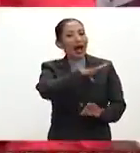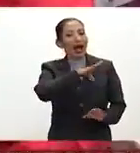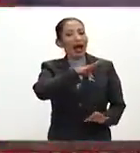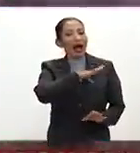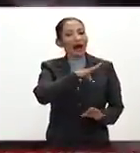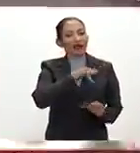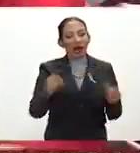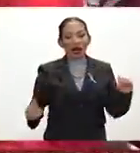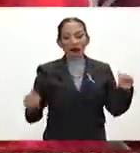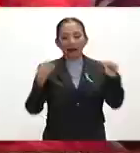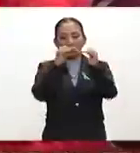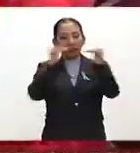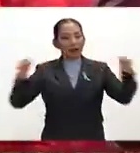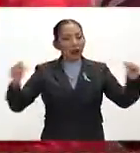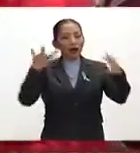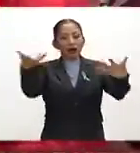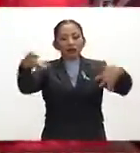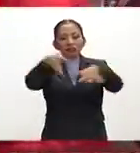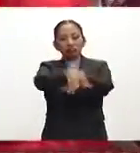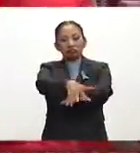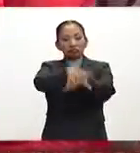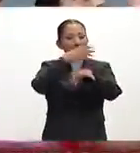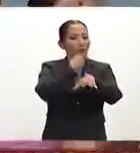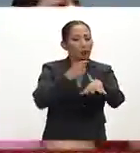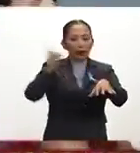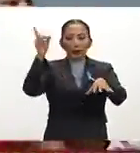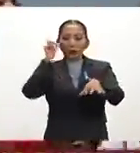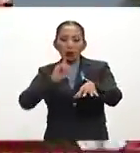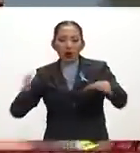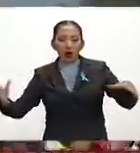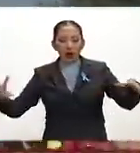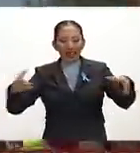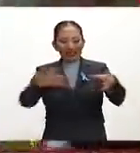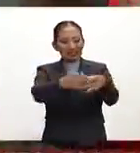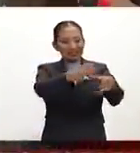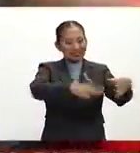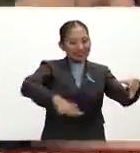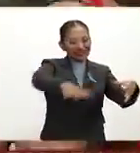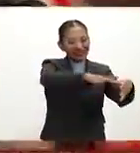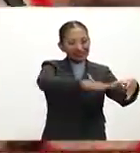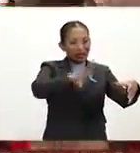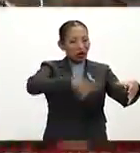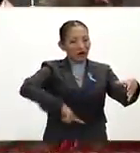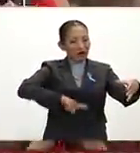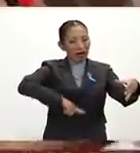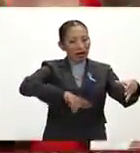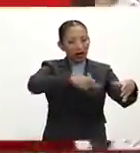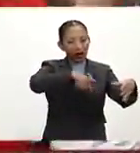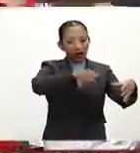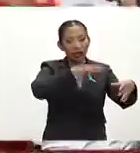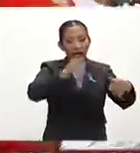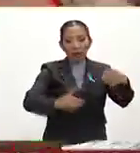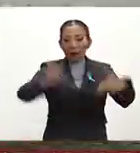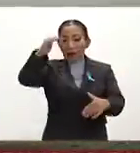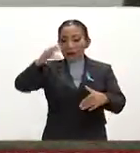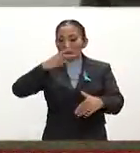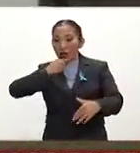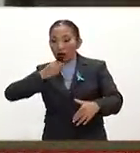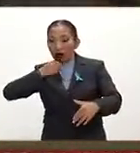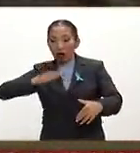esta equidad en integración de los órganos y evitar que haya un mayor